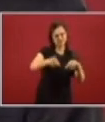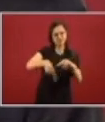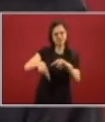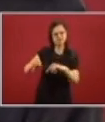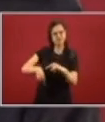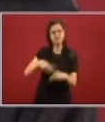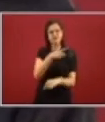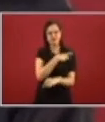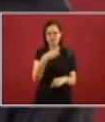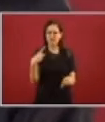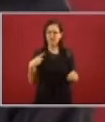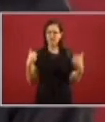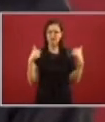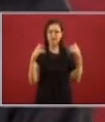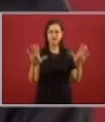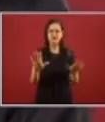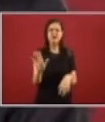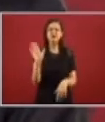actuando